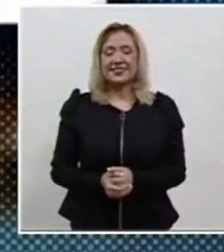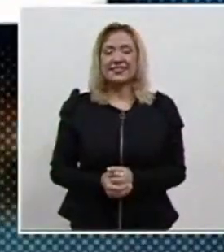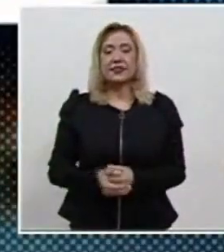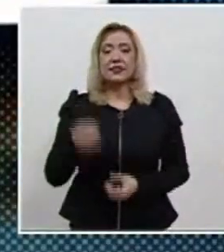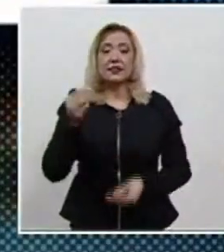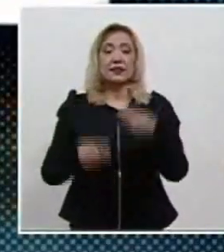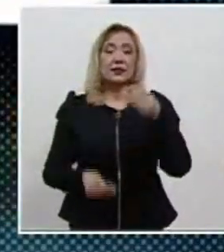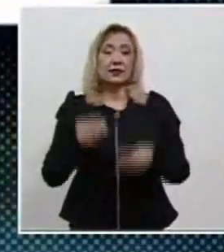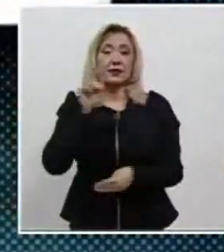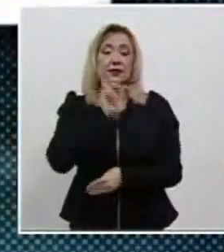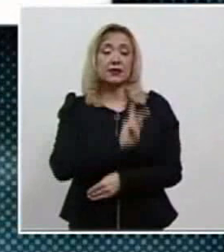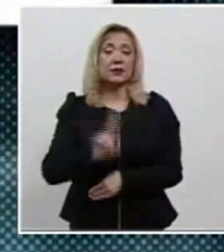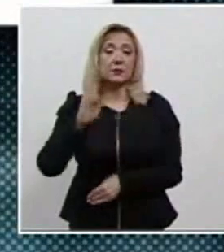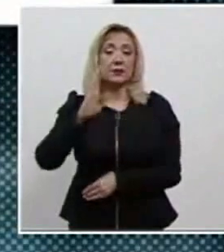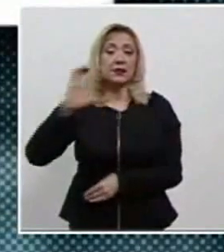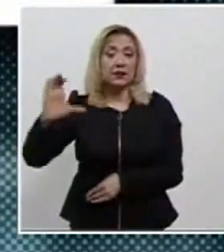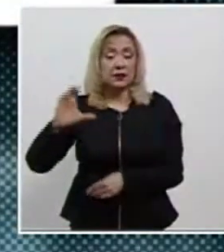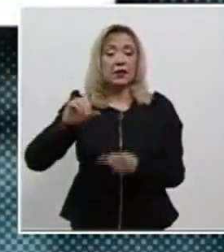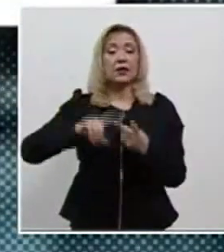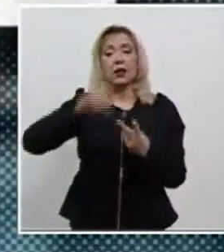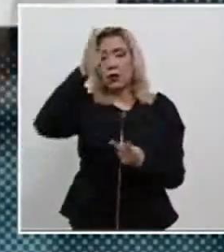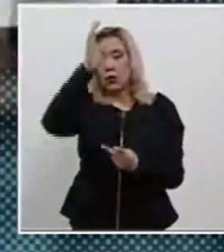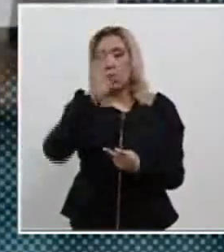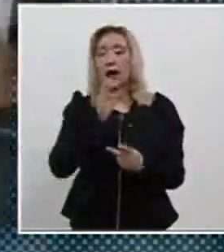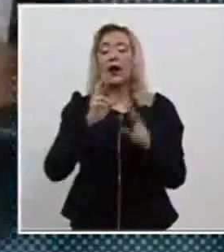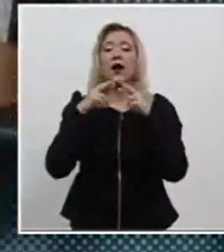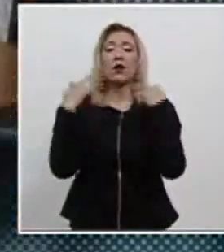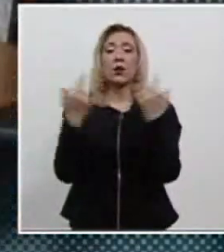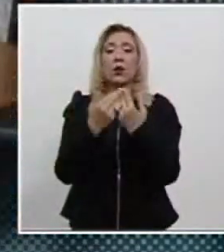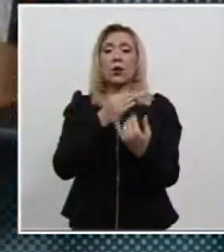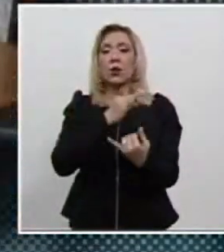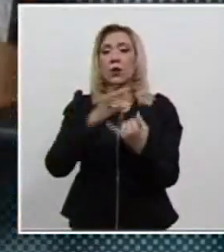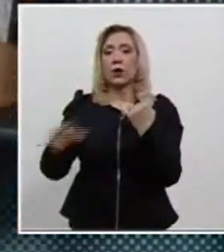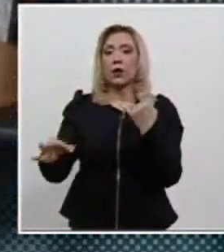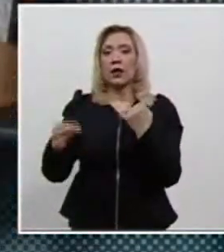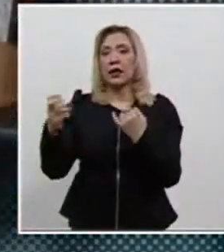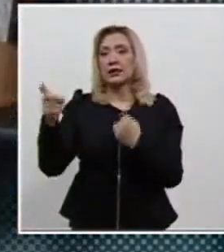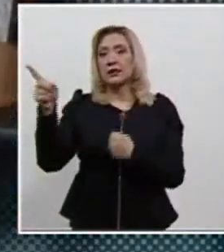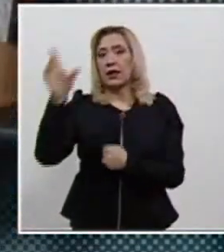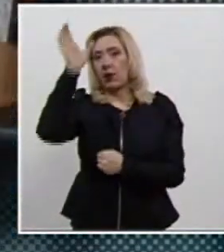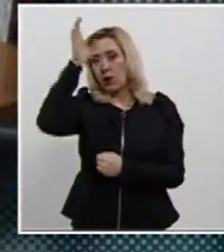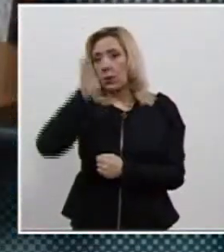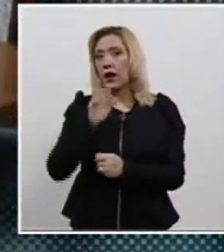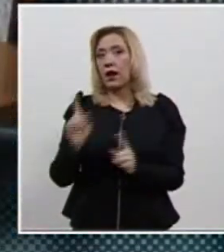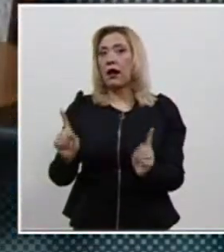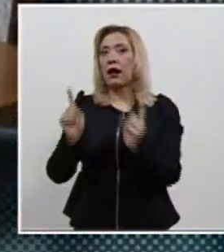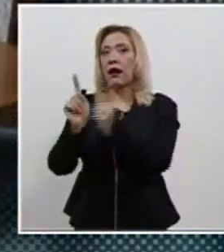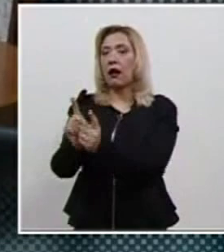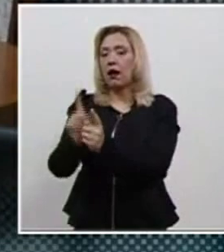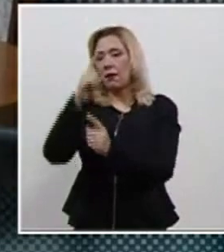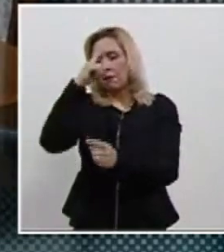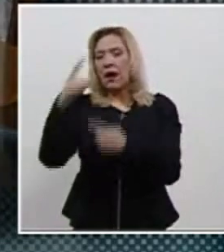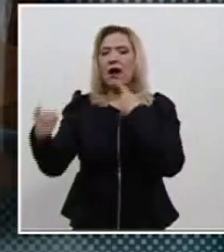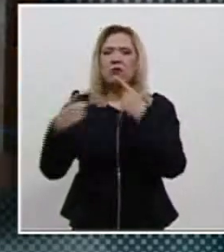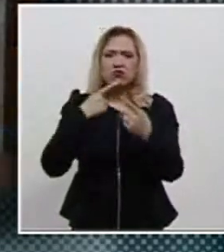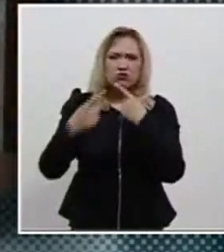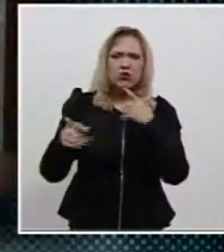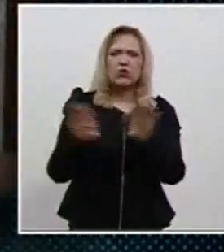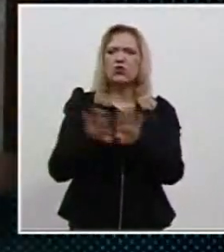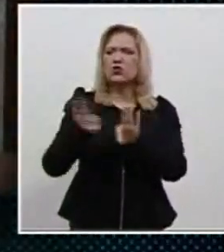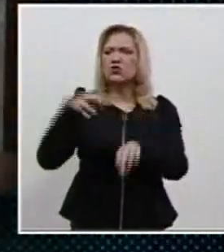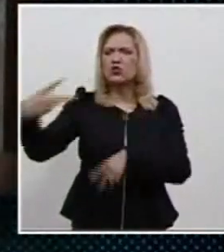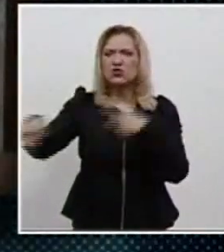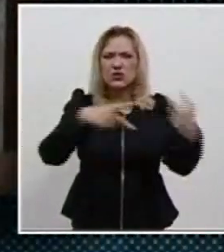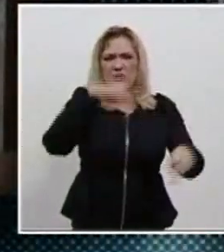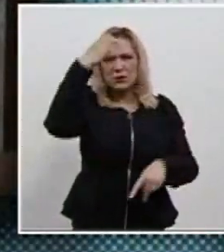Magistradas de Baja California y Coahuila se reunieron en esta última entidad para compartir buenas prácticas y experiencias relacionadas